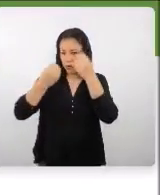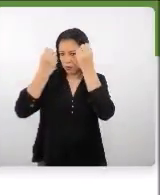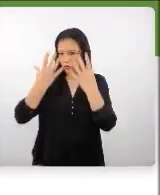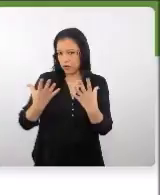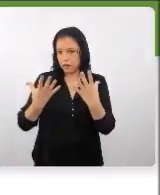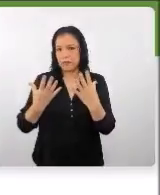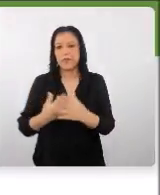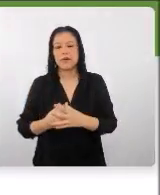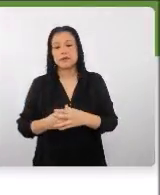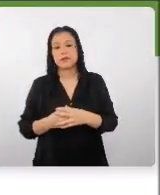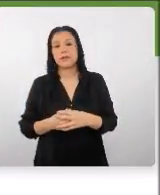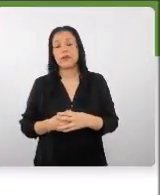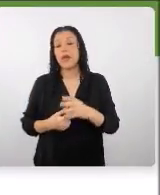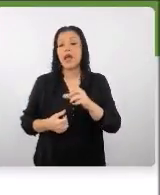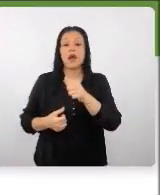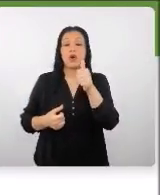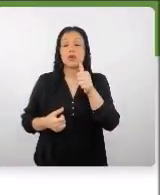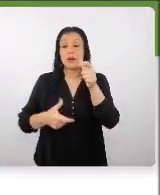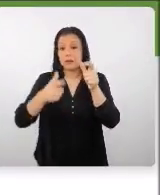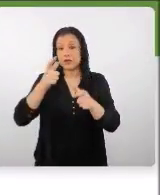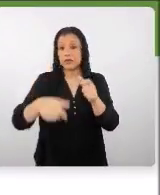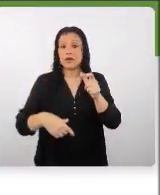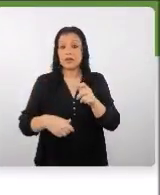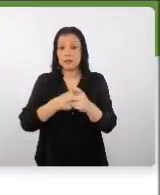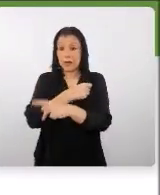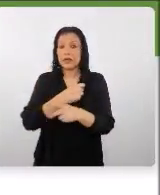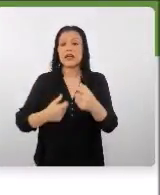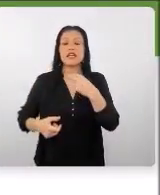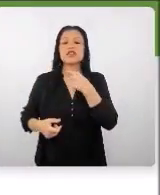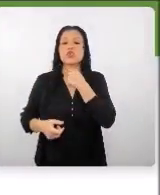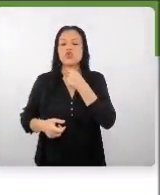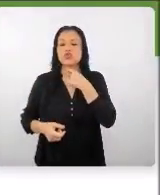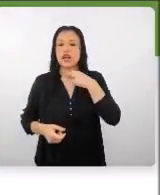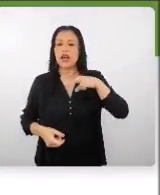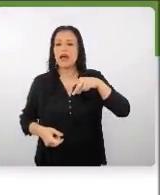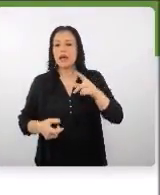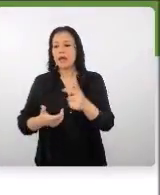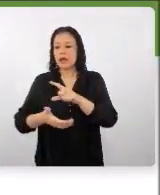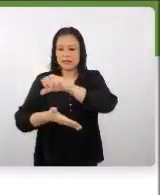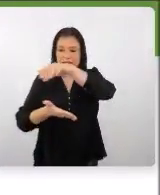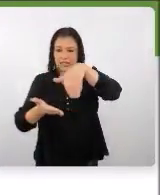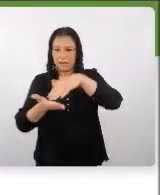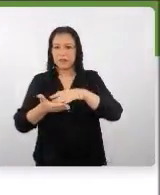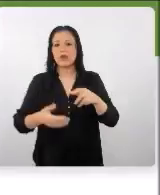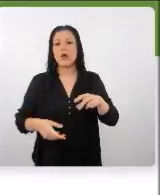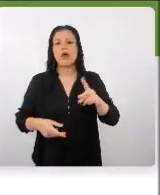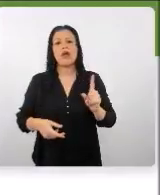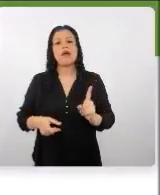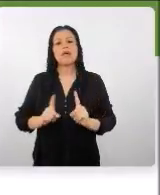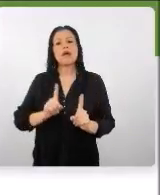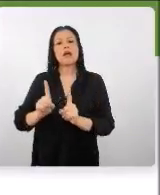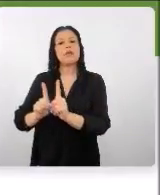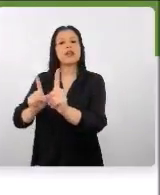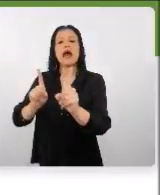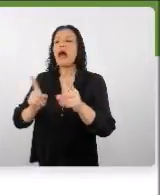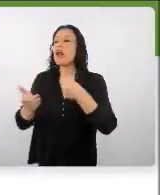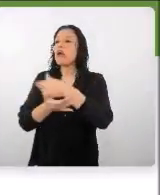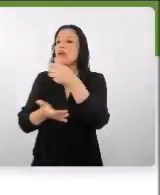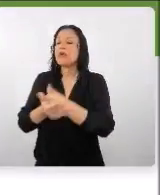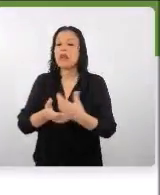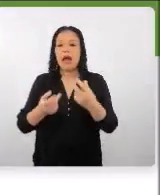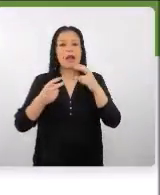en el perfil de turista extranjero a hacer caminatas por el centro, visitar las plazas, ir de compras, aire